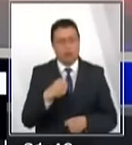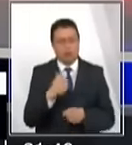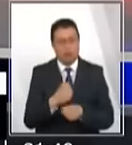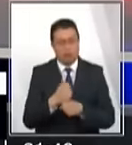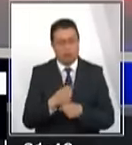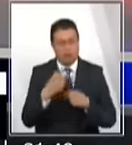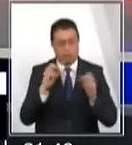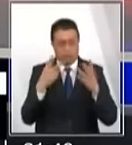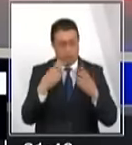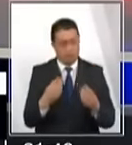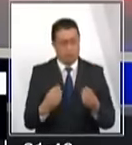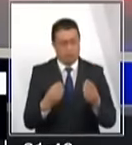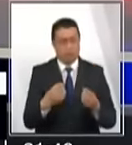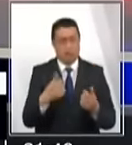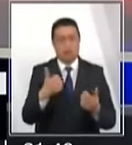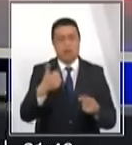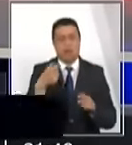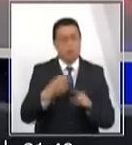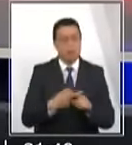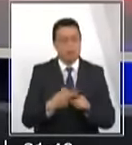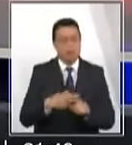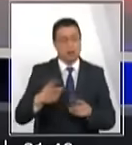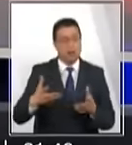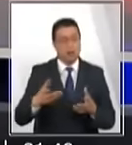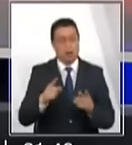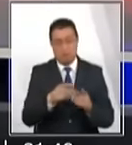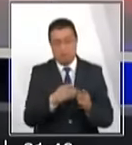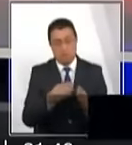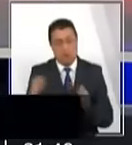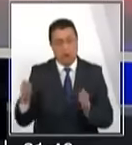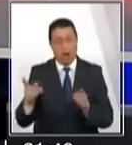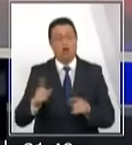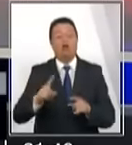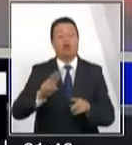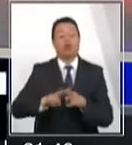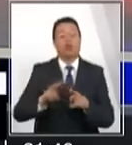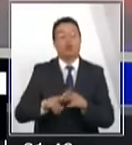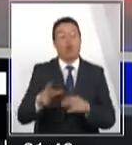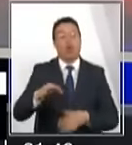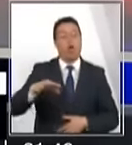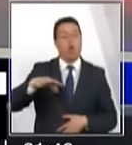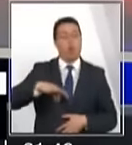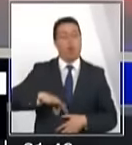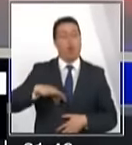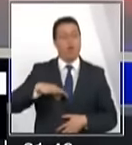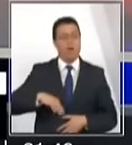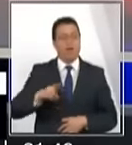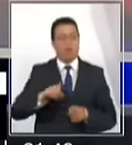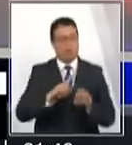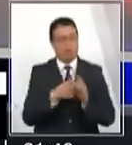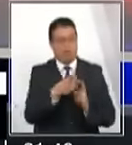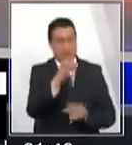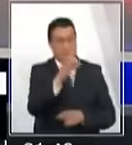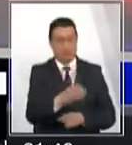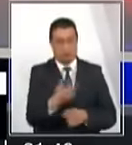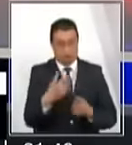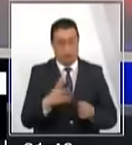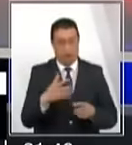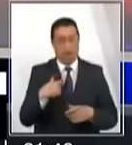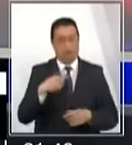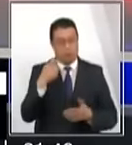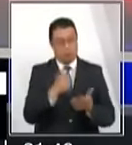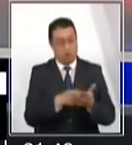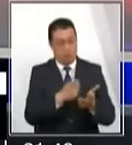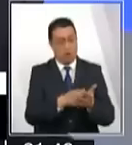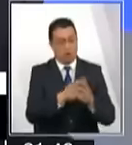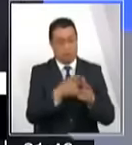en plena vida productiva por qué Por tener una licencia de más de se meses la solución va a ser jubilarse cuando son personas que se han ganado cotizando en el